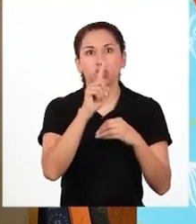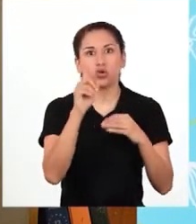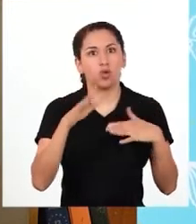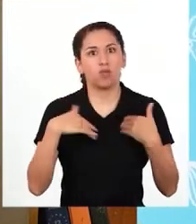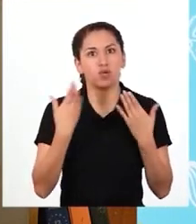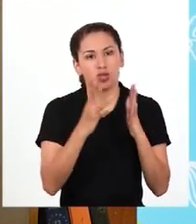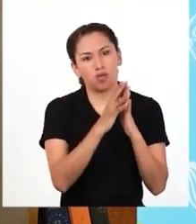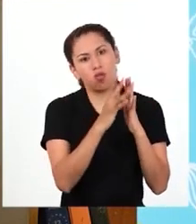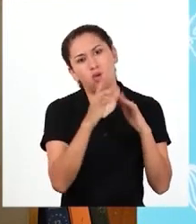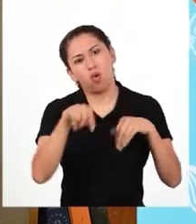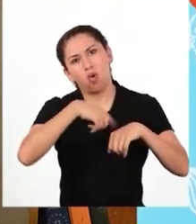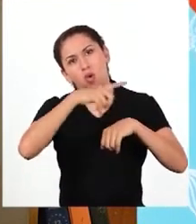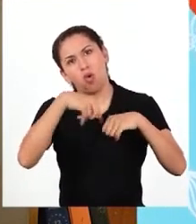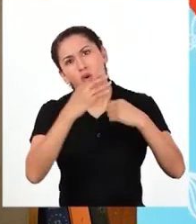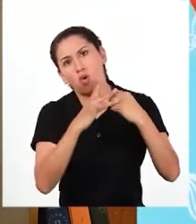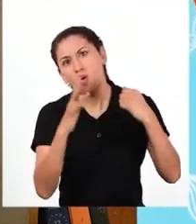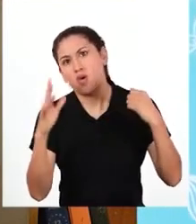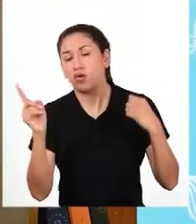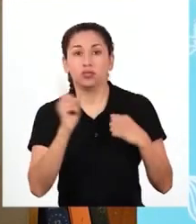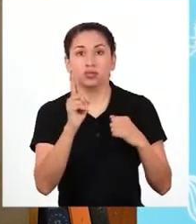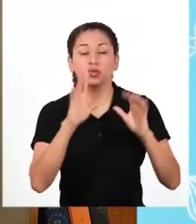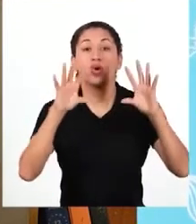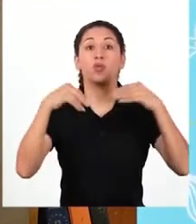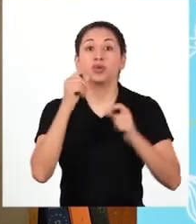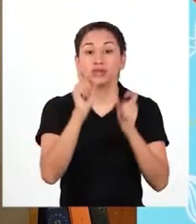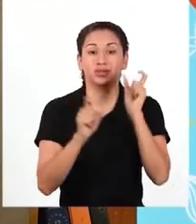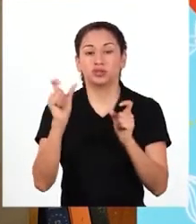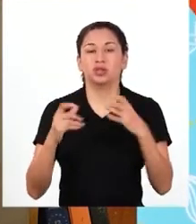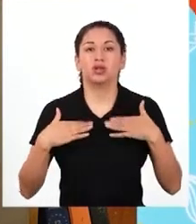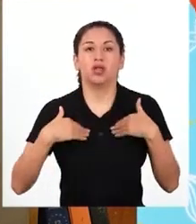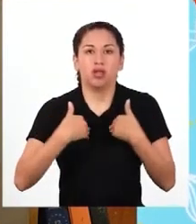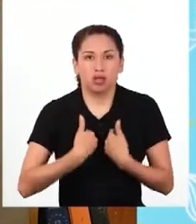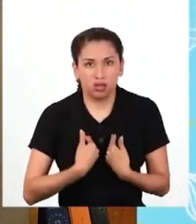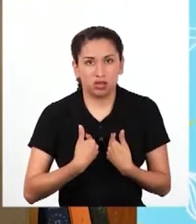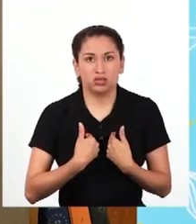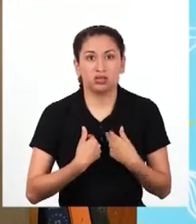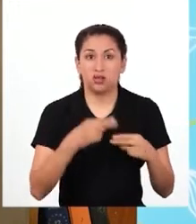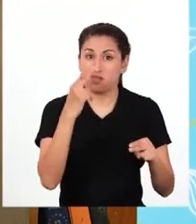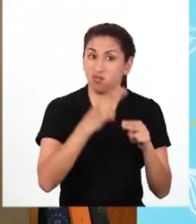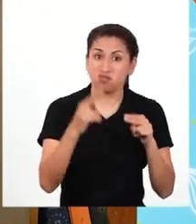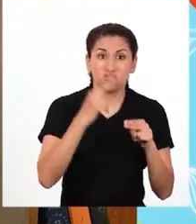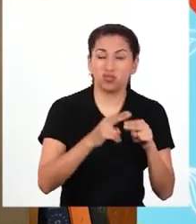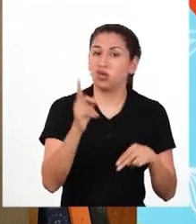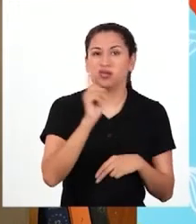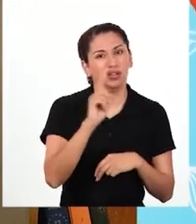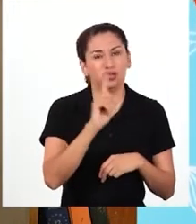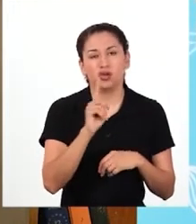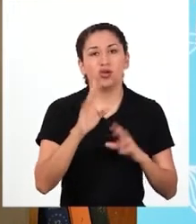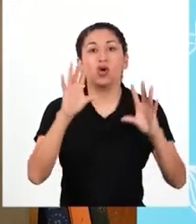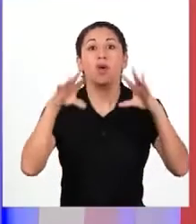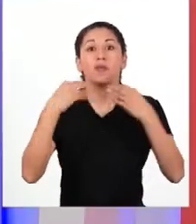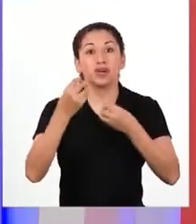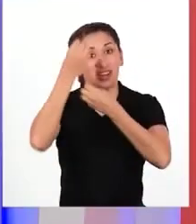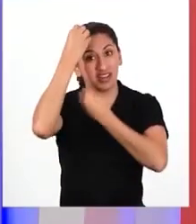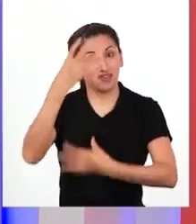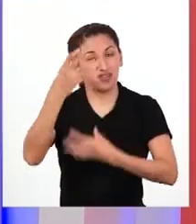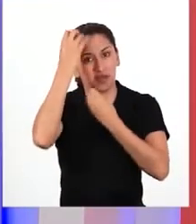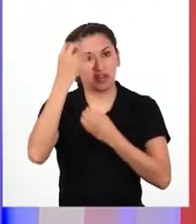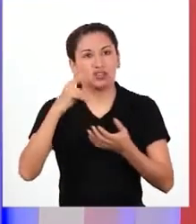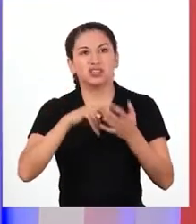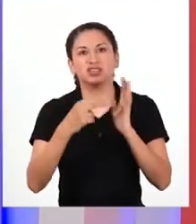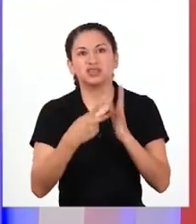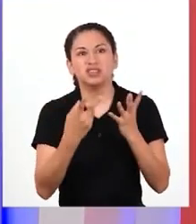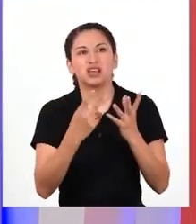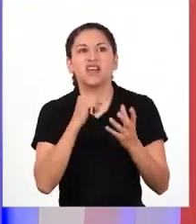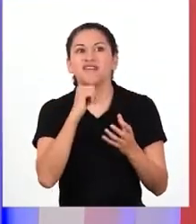porque el público se cansa, ni muy breve, porque entonces la información podría ser escasa. Al escuchar ello,